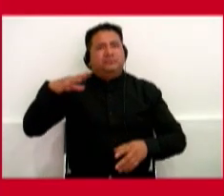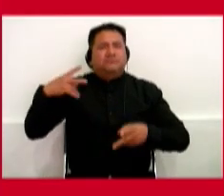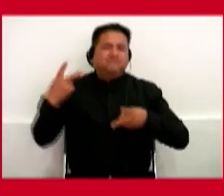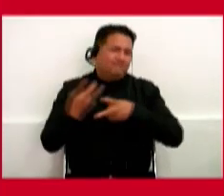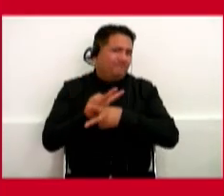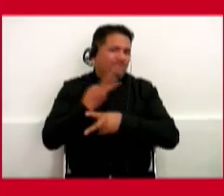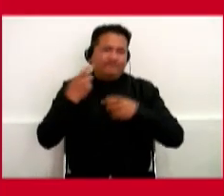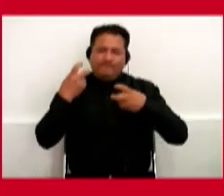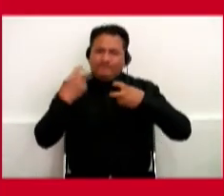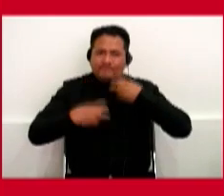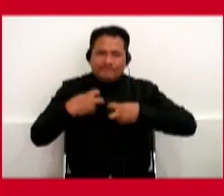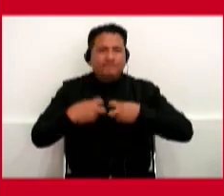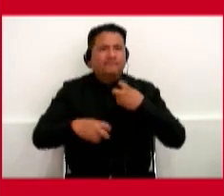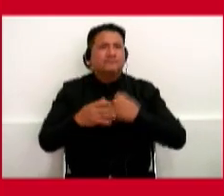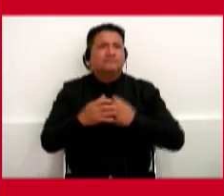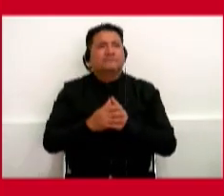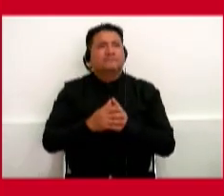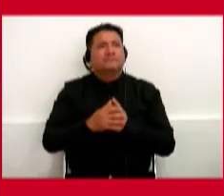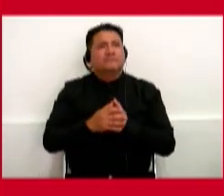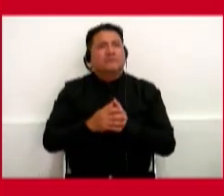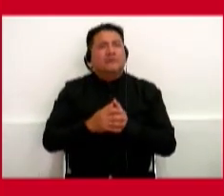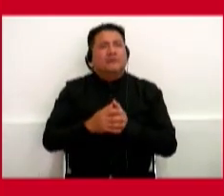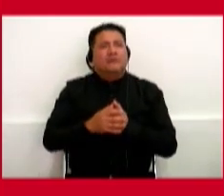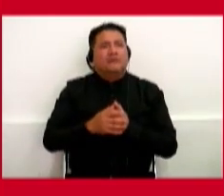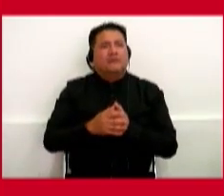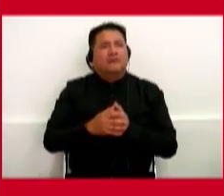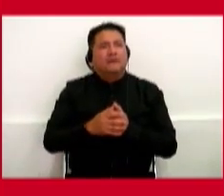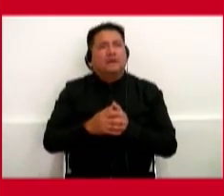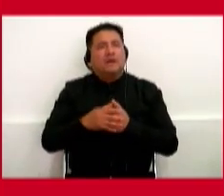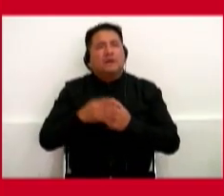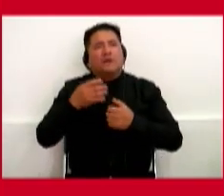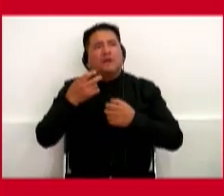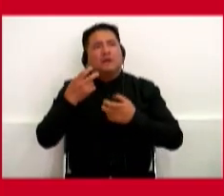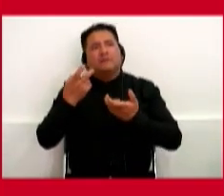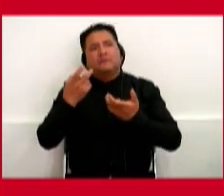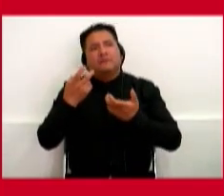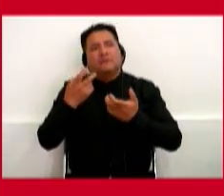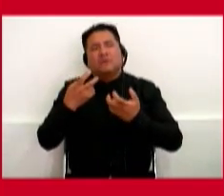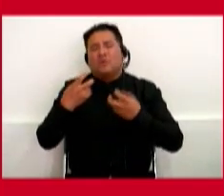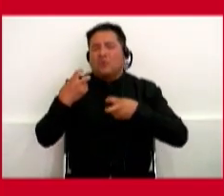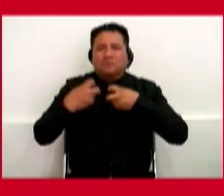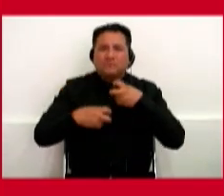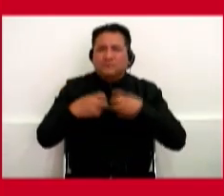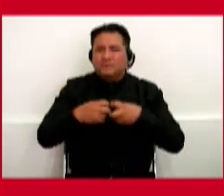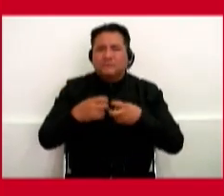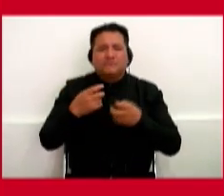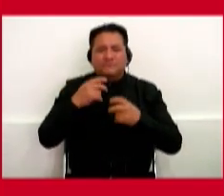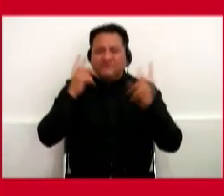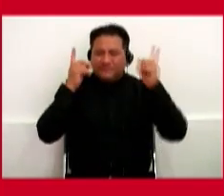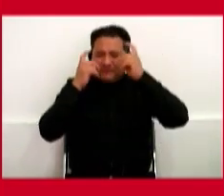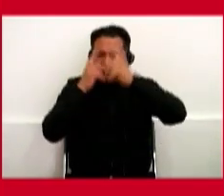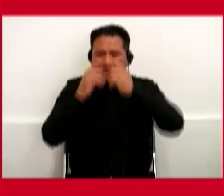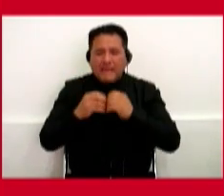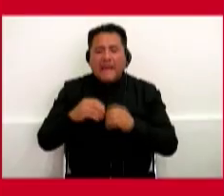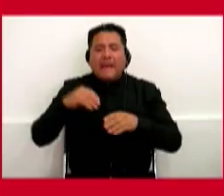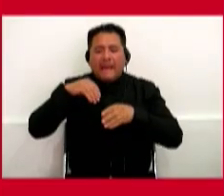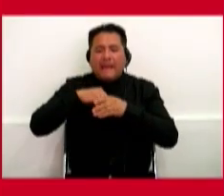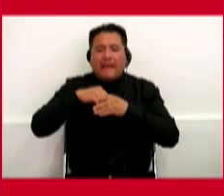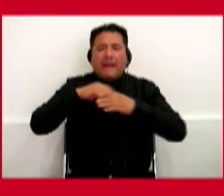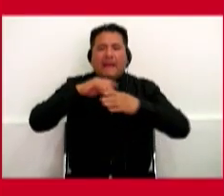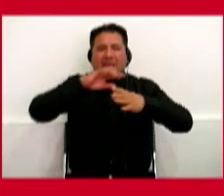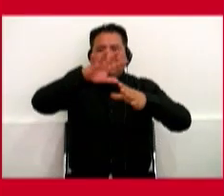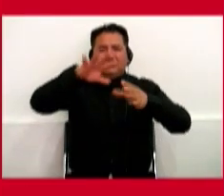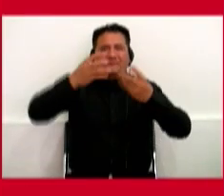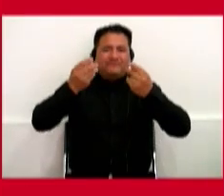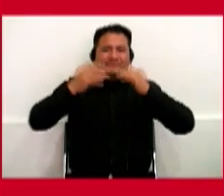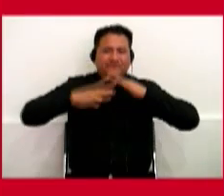redonda, complejidades a nivel de la descarbonización, complejidades a nivel de tecnología, pero también complejidades a nivel de los yacimientos. Hay yacimientos